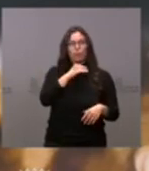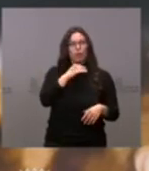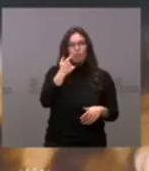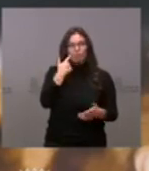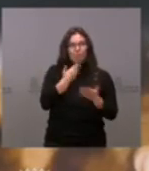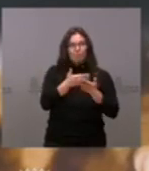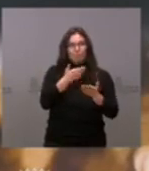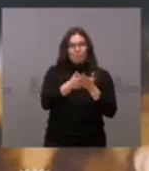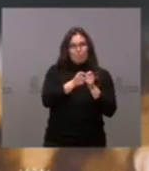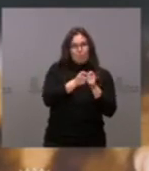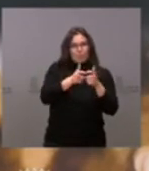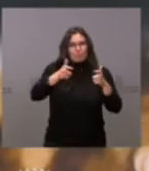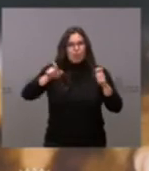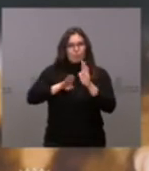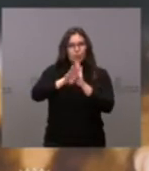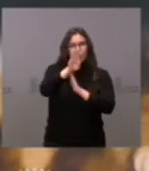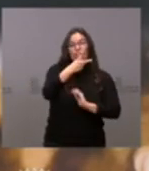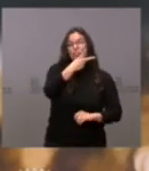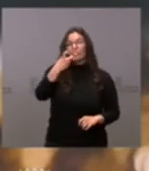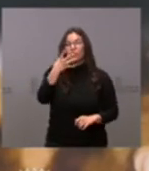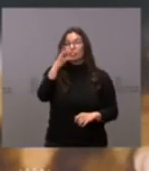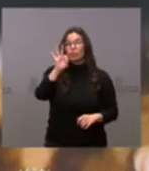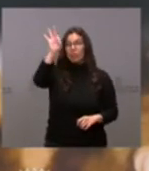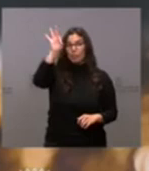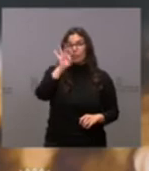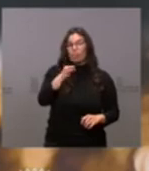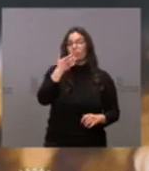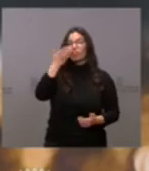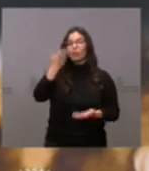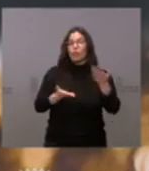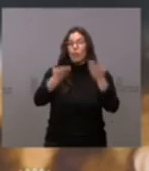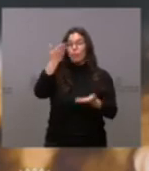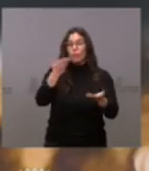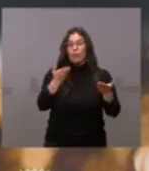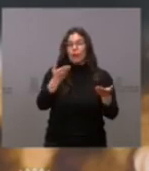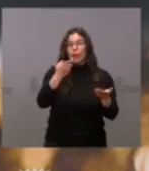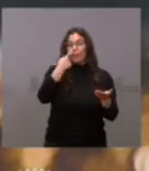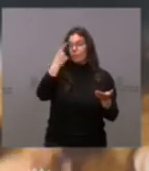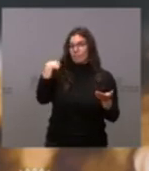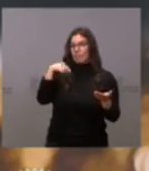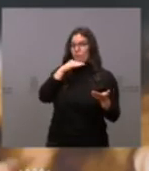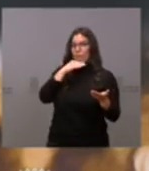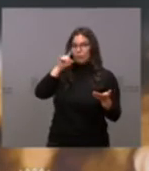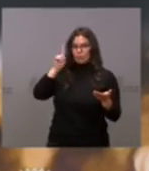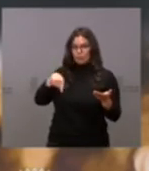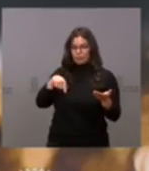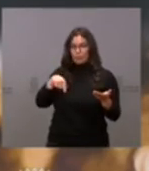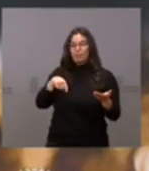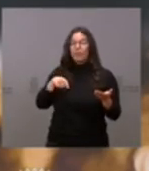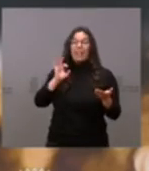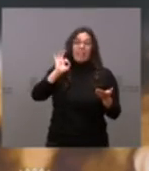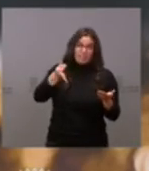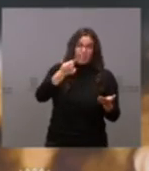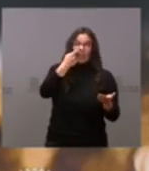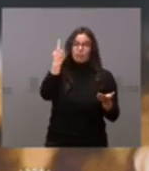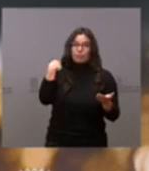incremento del 250 por ciento con respecto al mes del año pasado el mes del